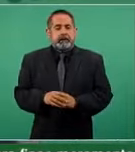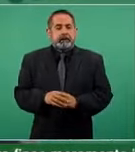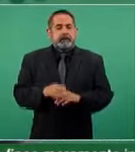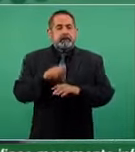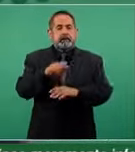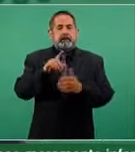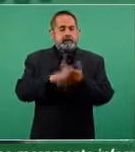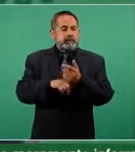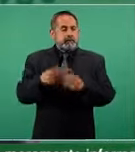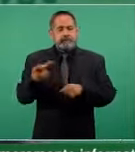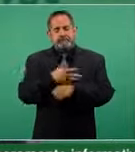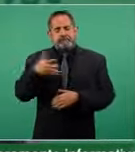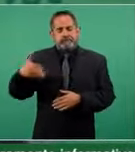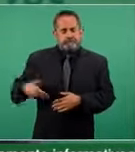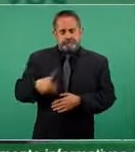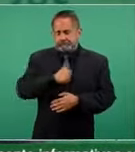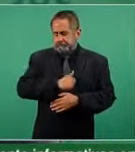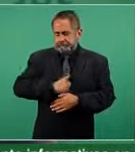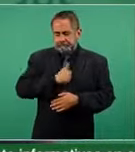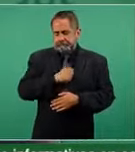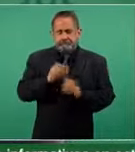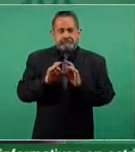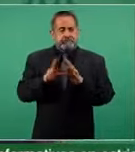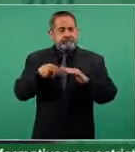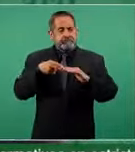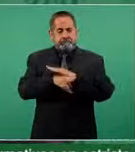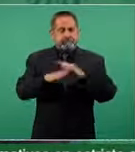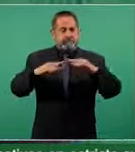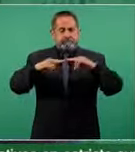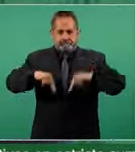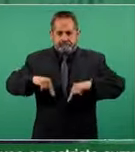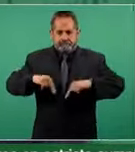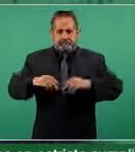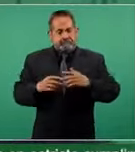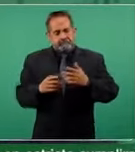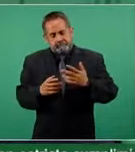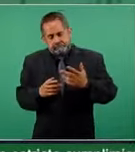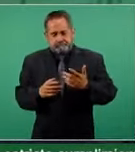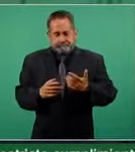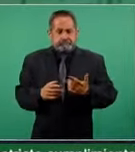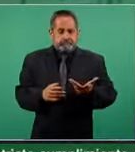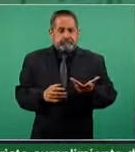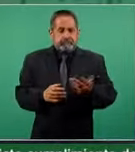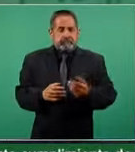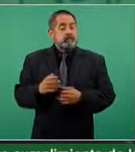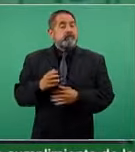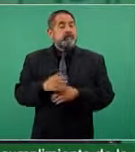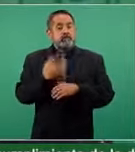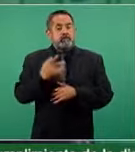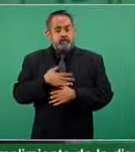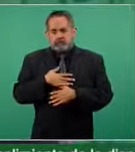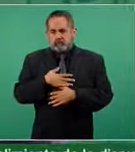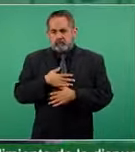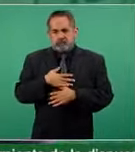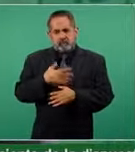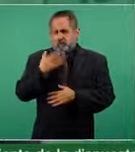el accidente, la tragedia del metro, porque yo le celebro